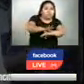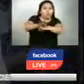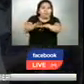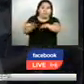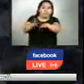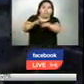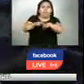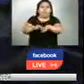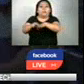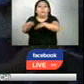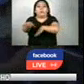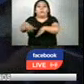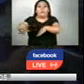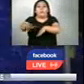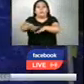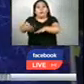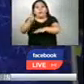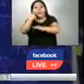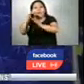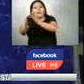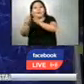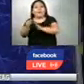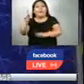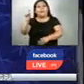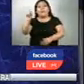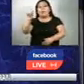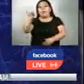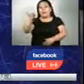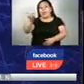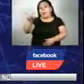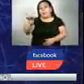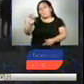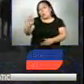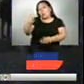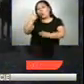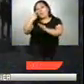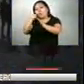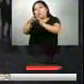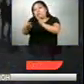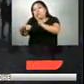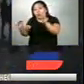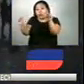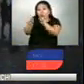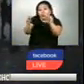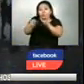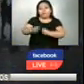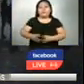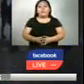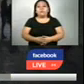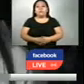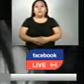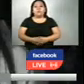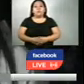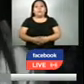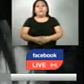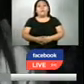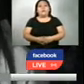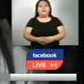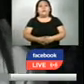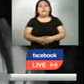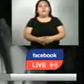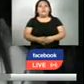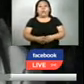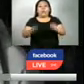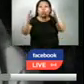al complejo municipal Katia Miranda para poder resguardarlos de estas condiciones climáticas. En el que todas